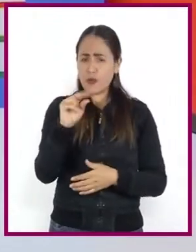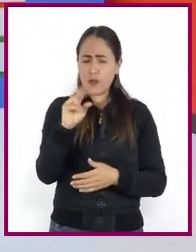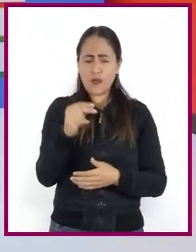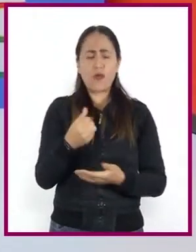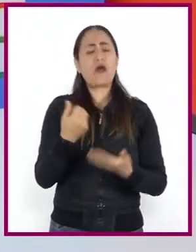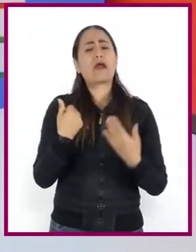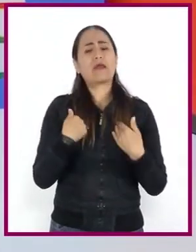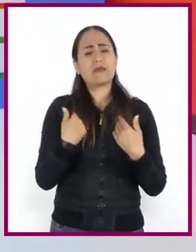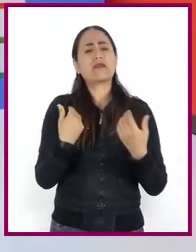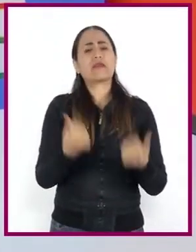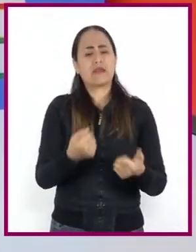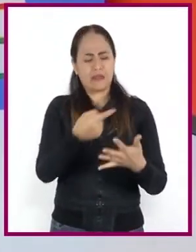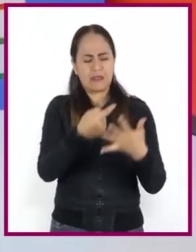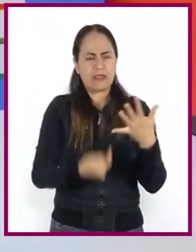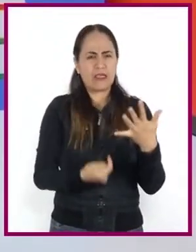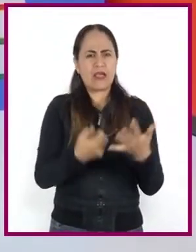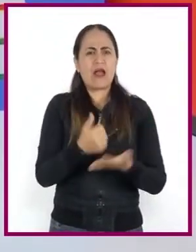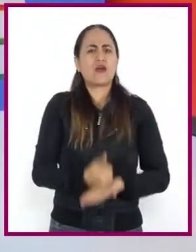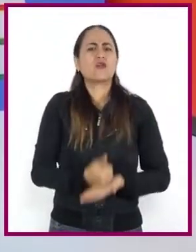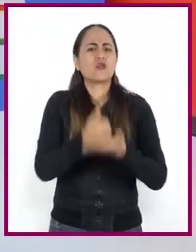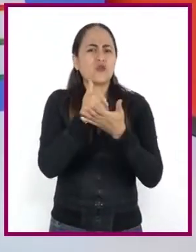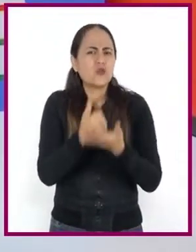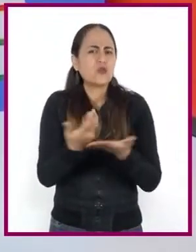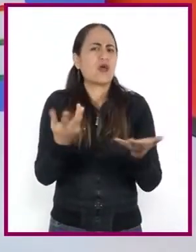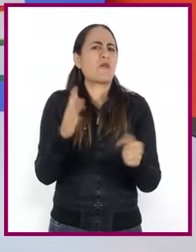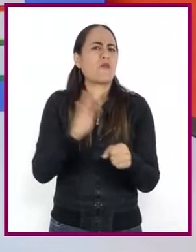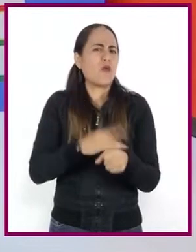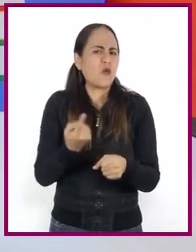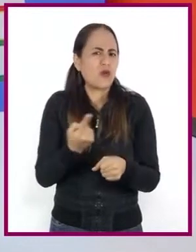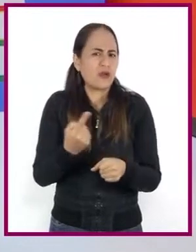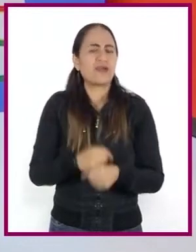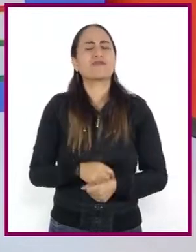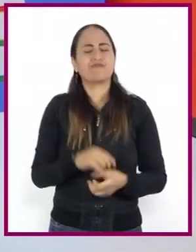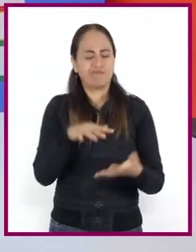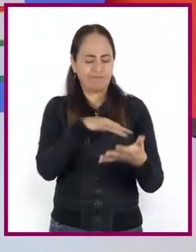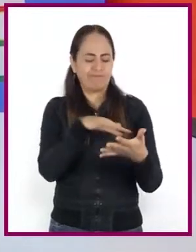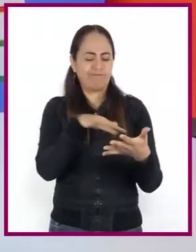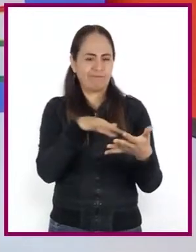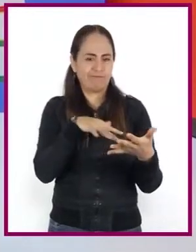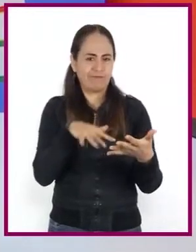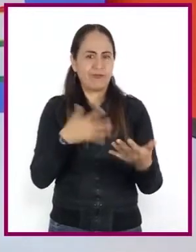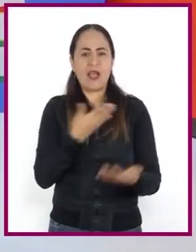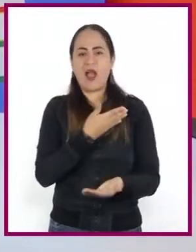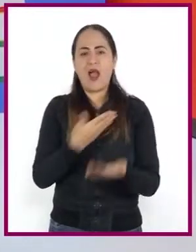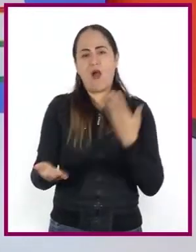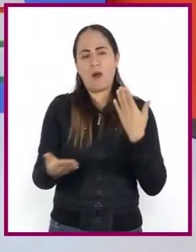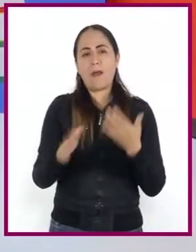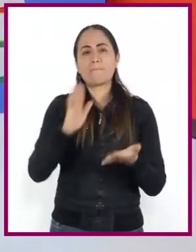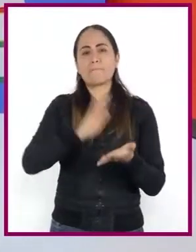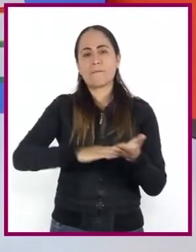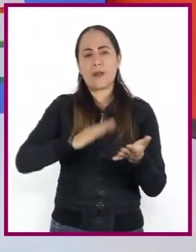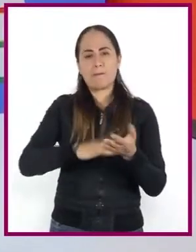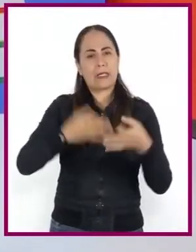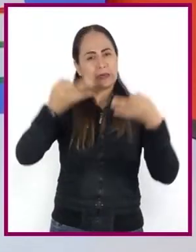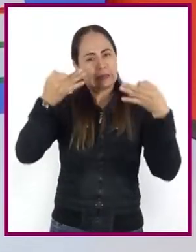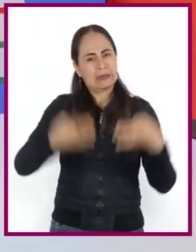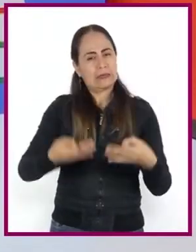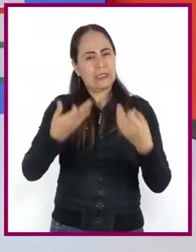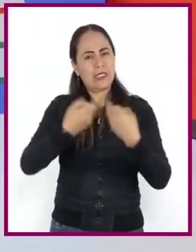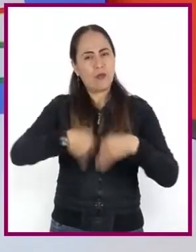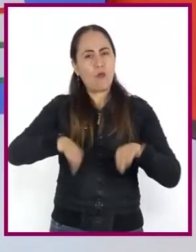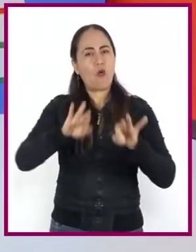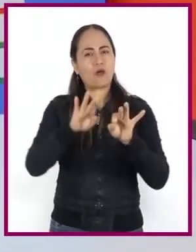utilidad e importancia de los subtítulos. Ahora vamos a acercarnos a un tipo de documento vital,